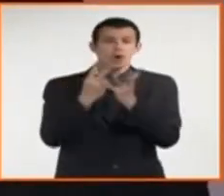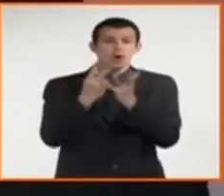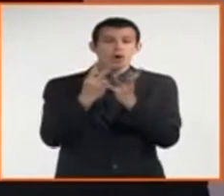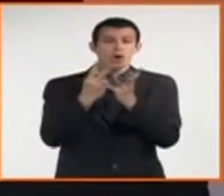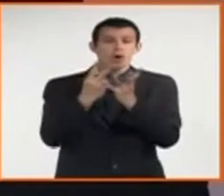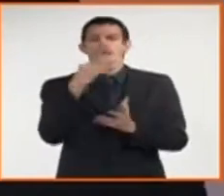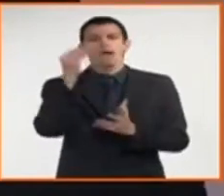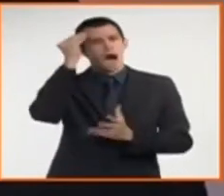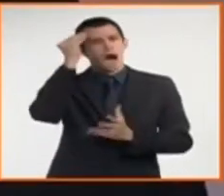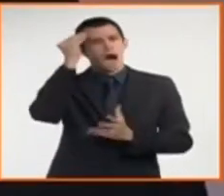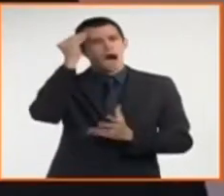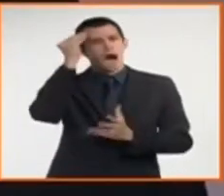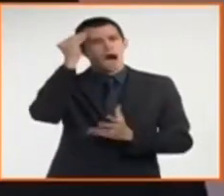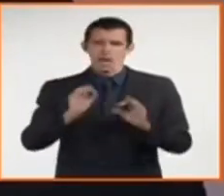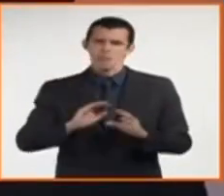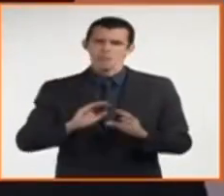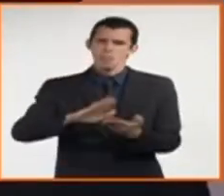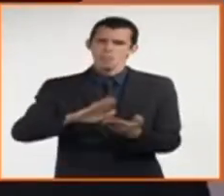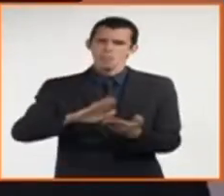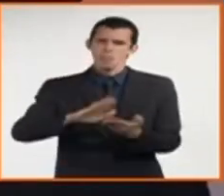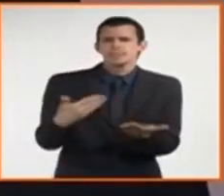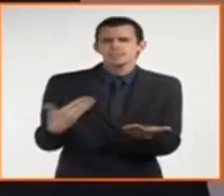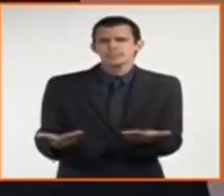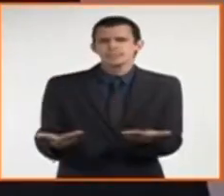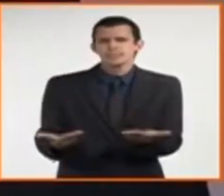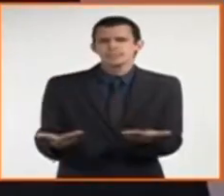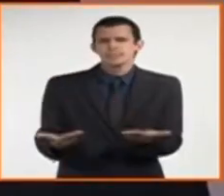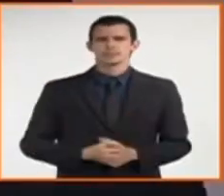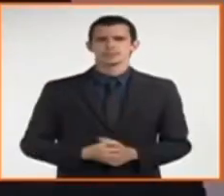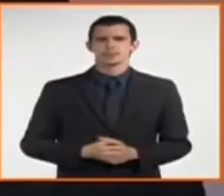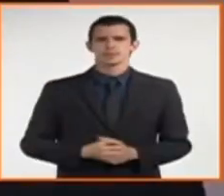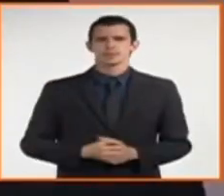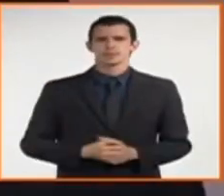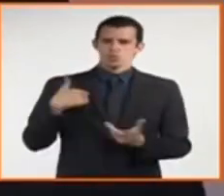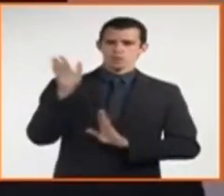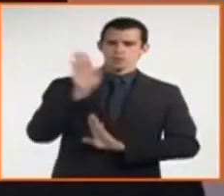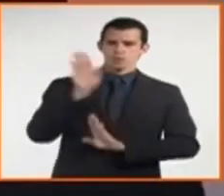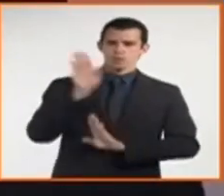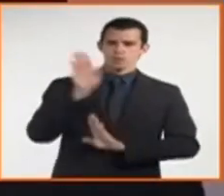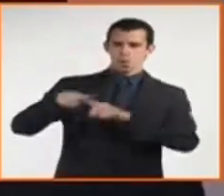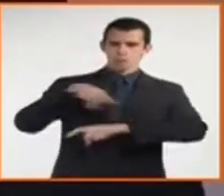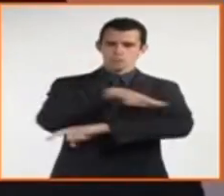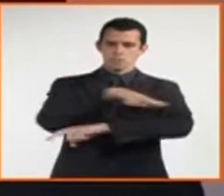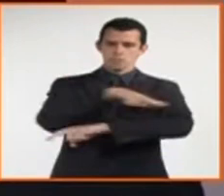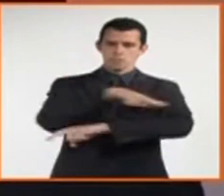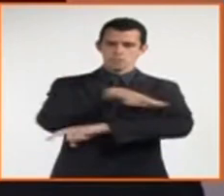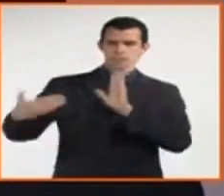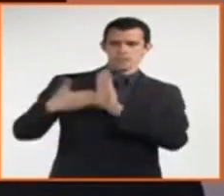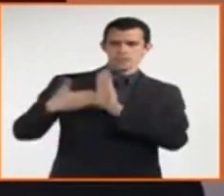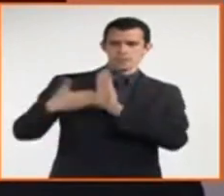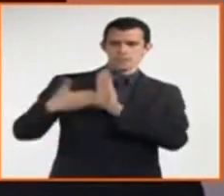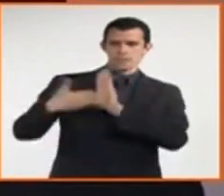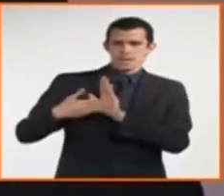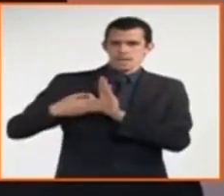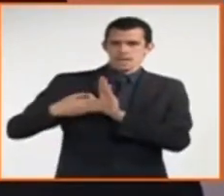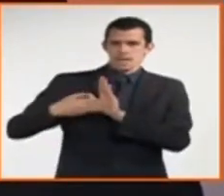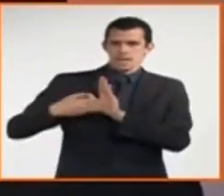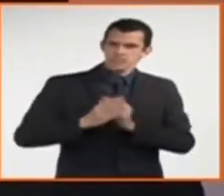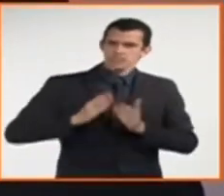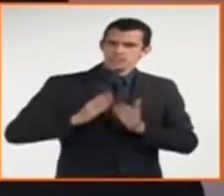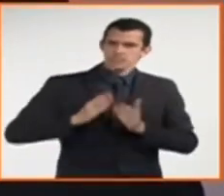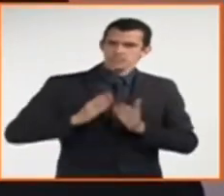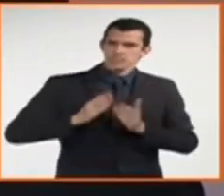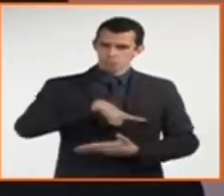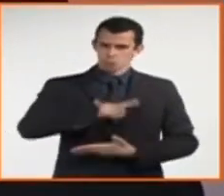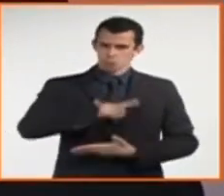universal que uno de los dramas del mundo contemporáneo es que lo que viene que en esa oleada globalizador no es lo mejor